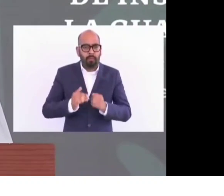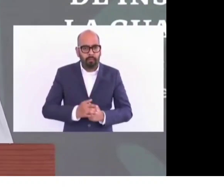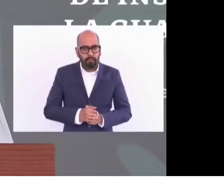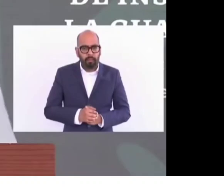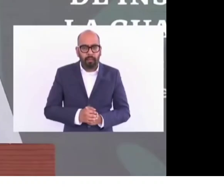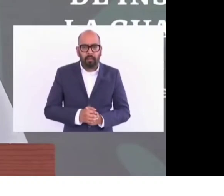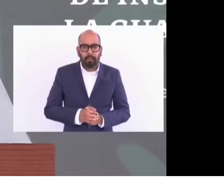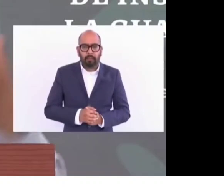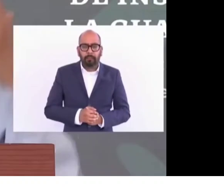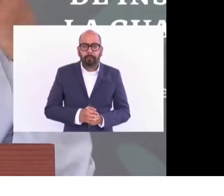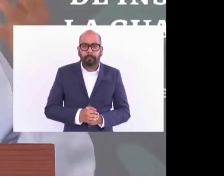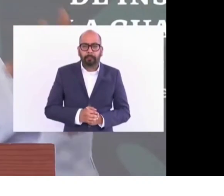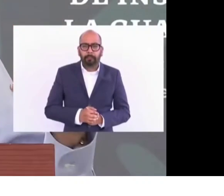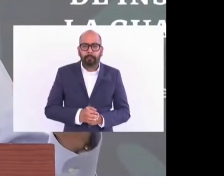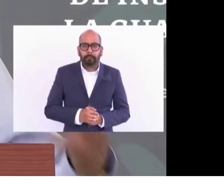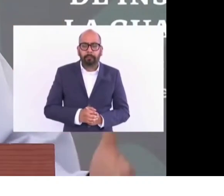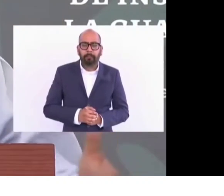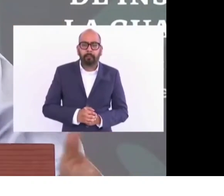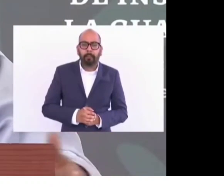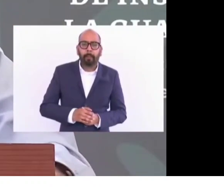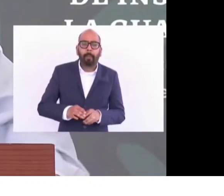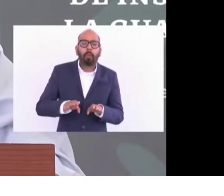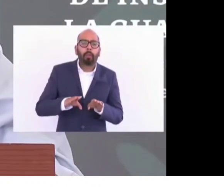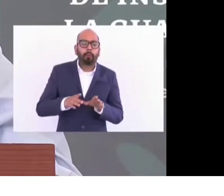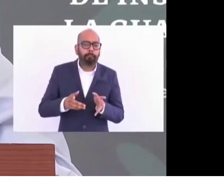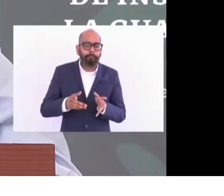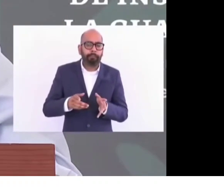como lo soñaron